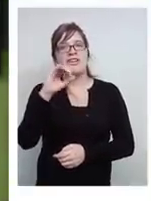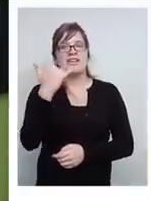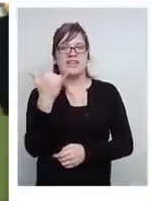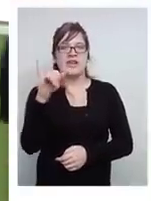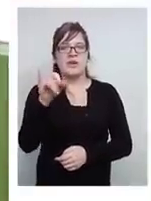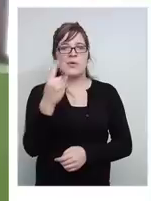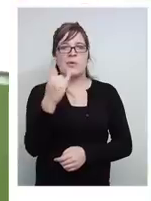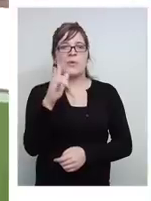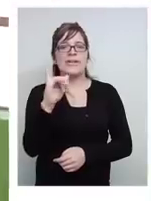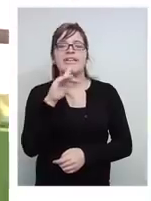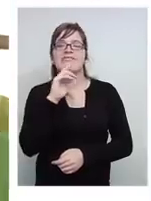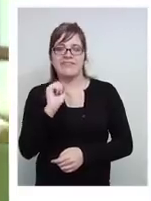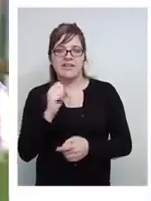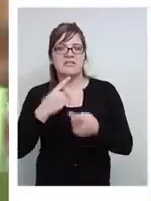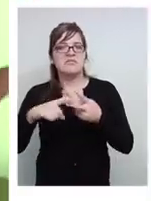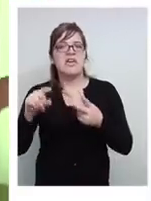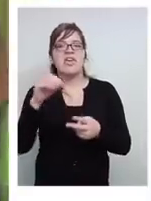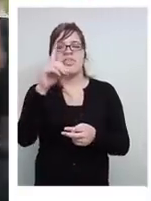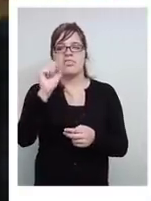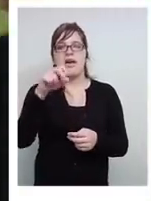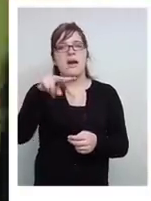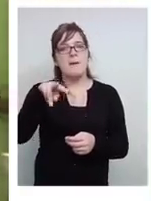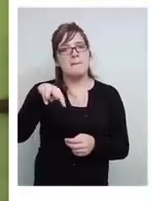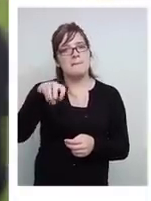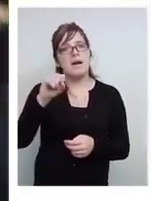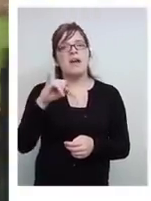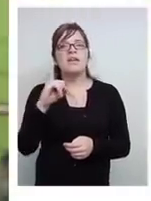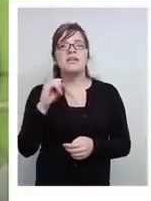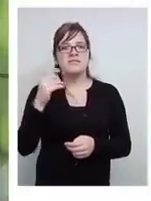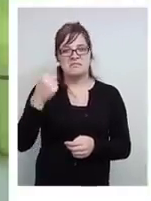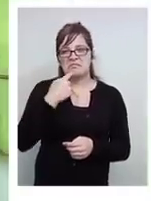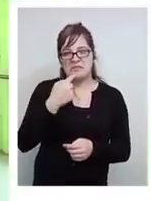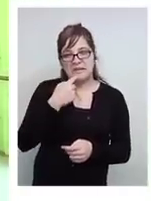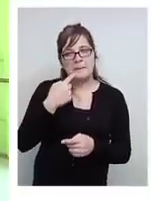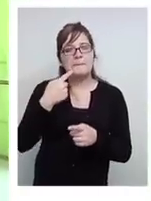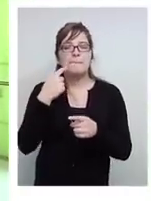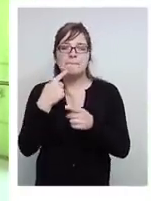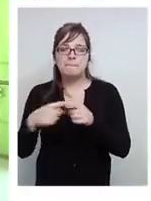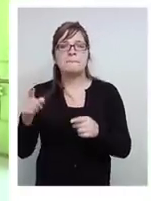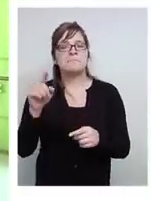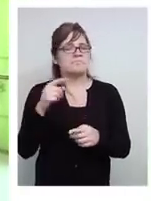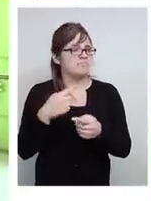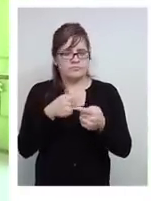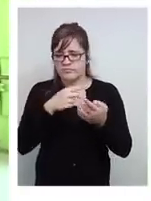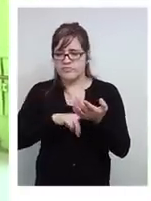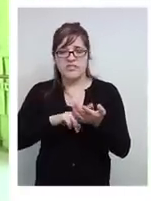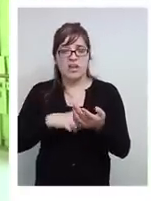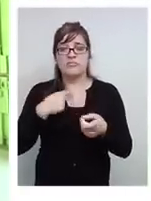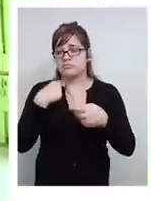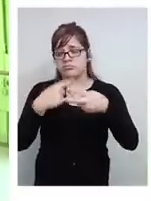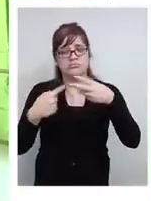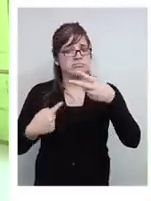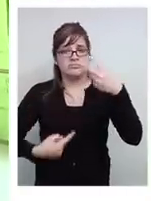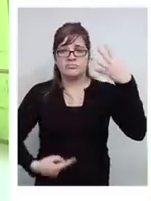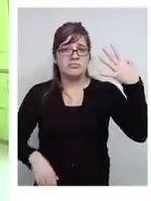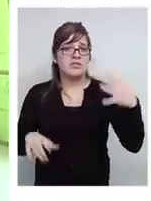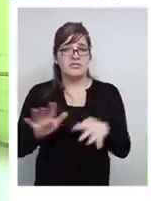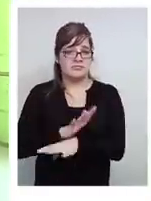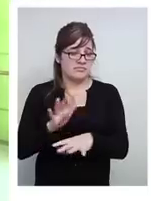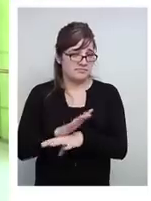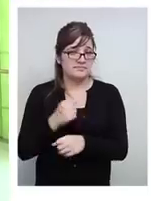Fidecilla Domada, La Dama y el Bufón, Serenade, increíble cantidad de